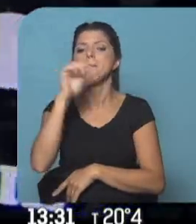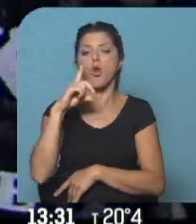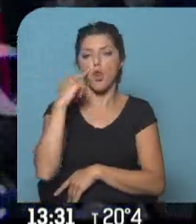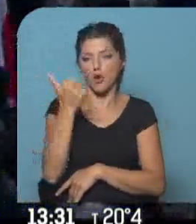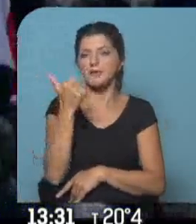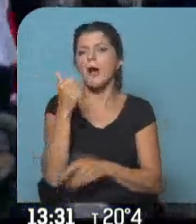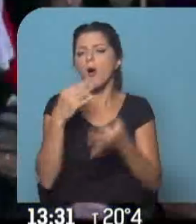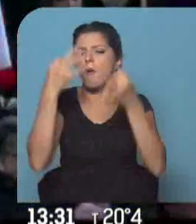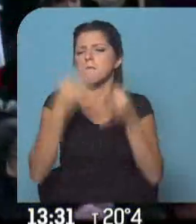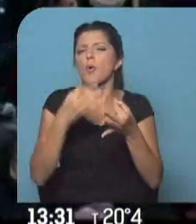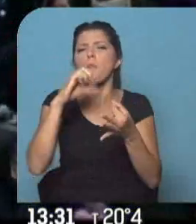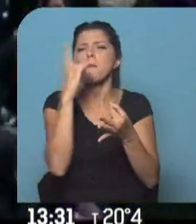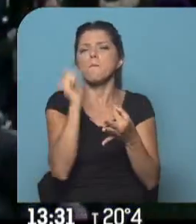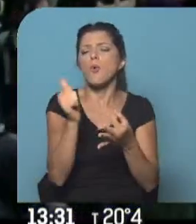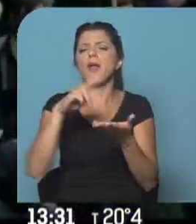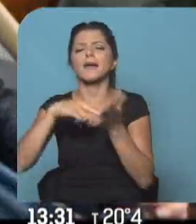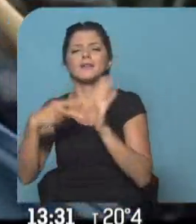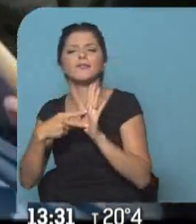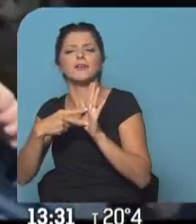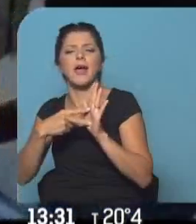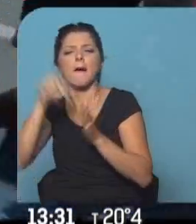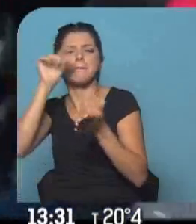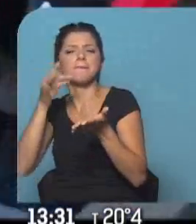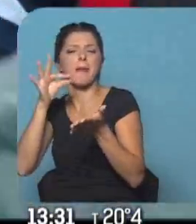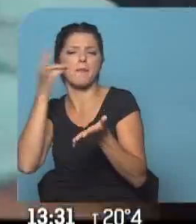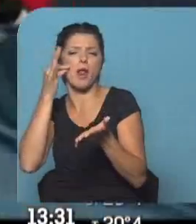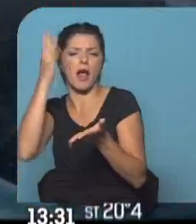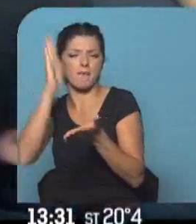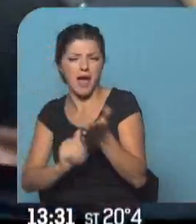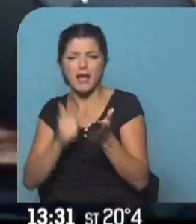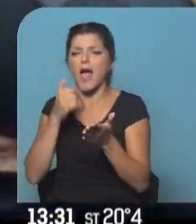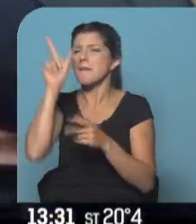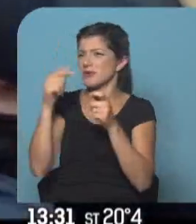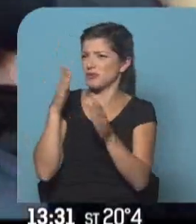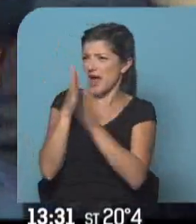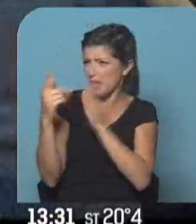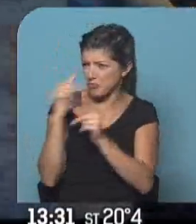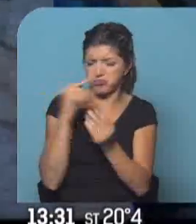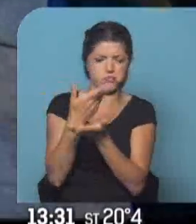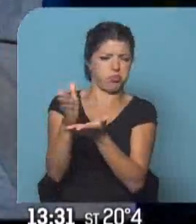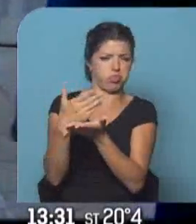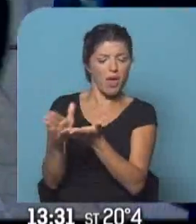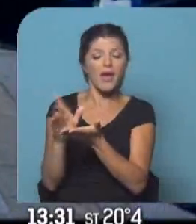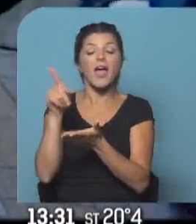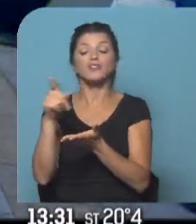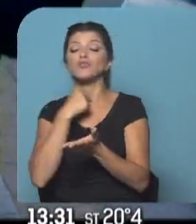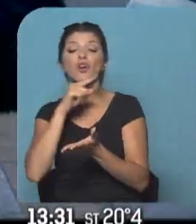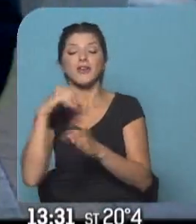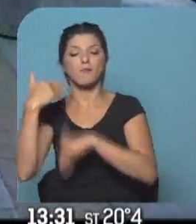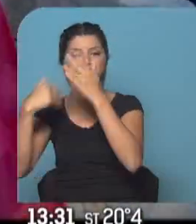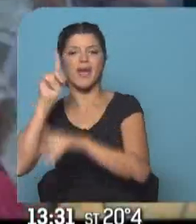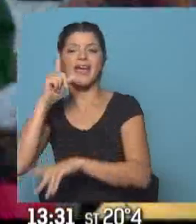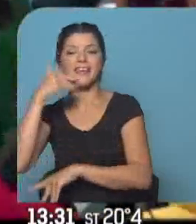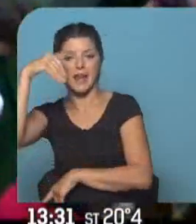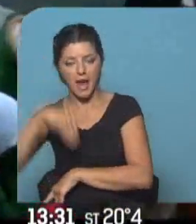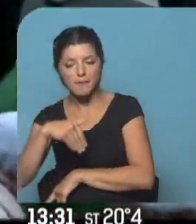"Polonia blanca", "Afuera los refugiados", cuestionando lo que consideran como un avance del islamismo y la política de acogida a los